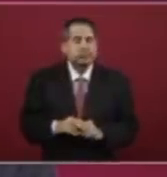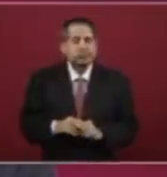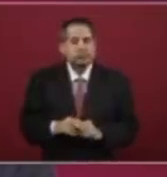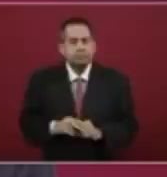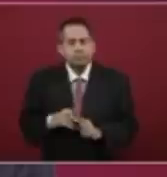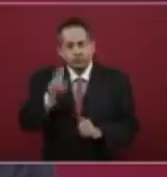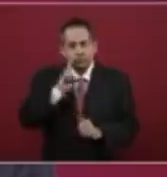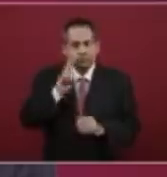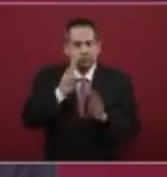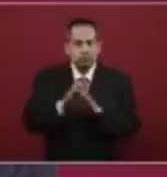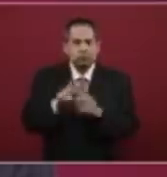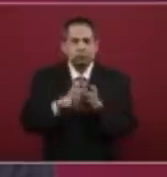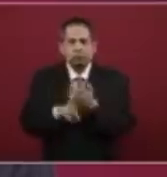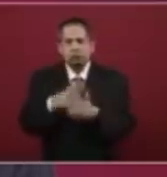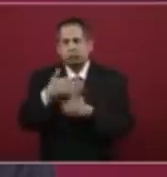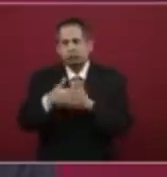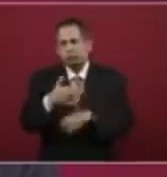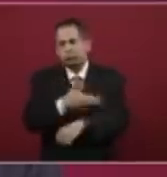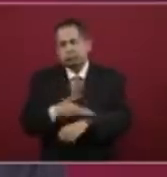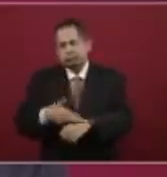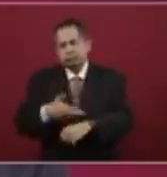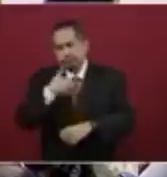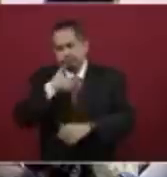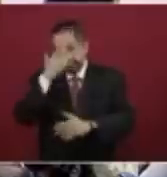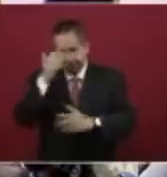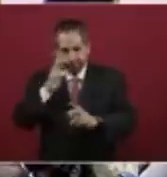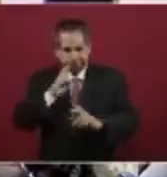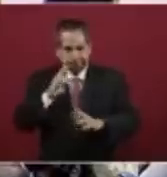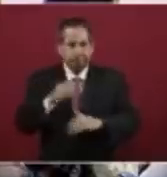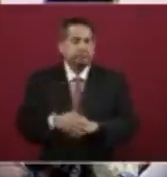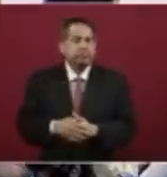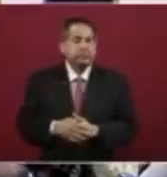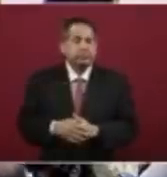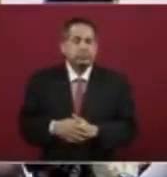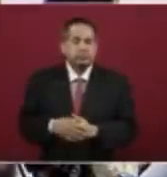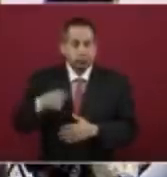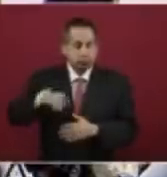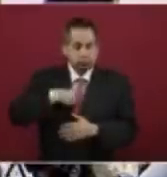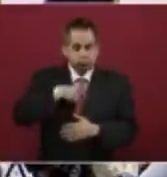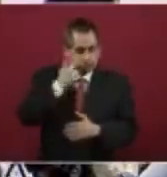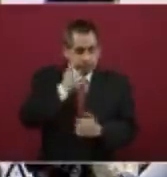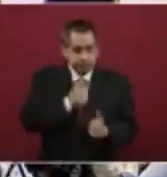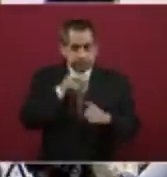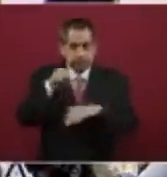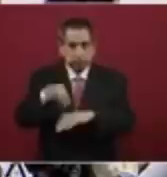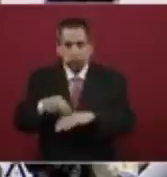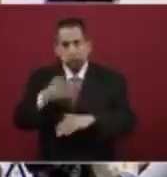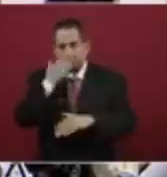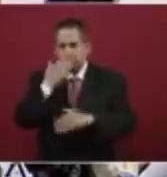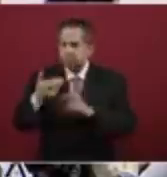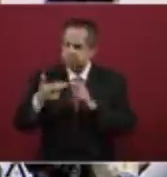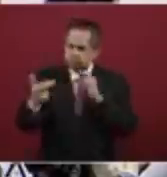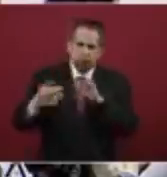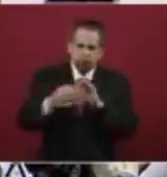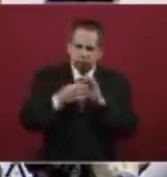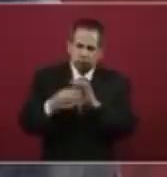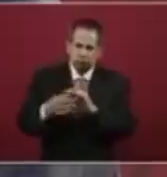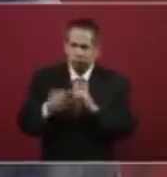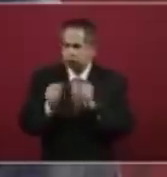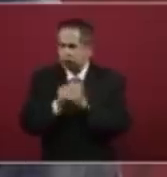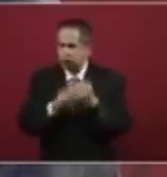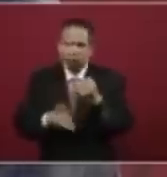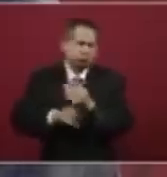Vamos a ver cómo se presentan las cosas. Nosotros queremos llevar una muy buena relación con todos